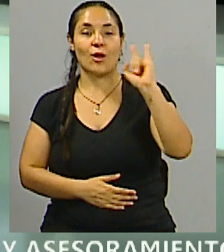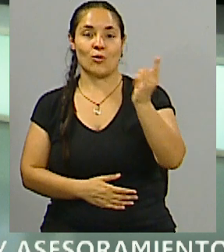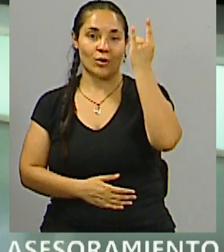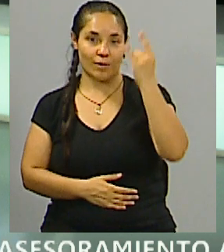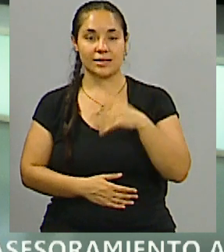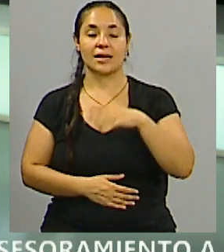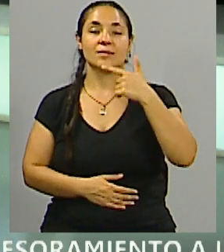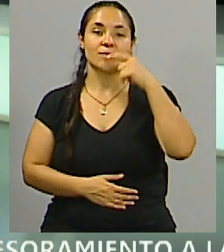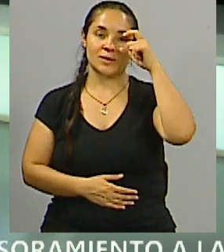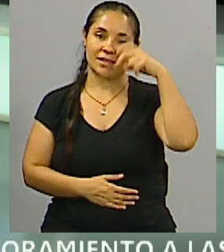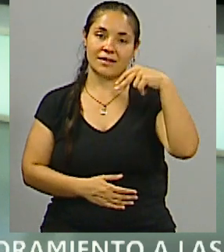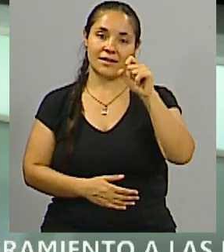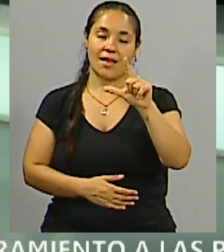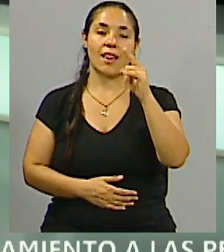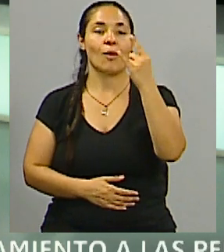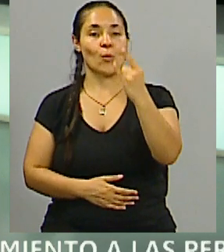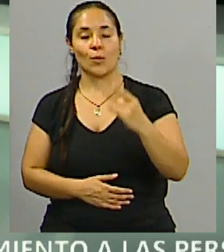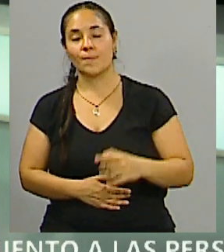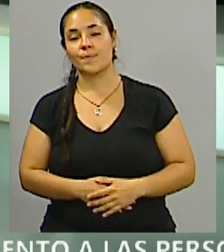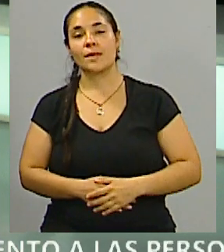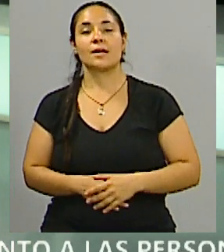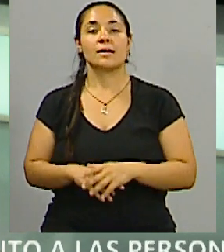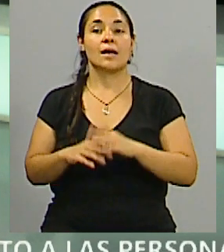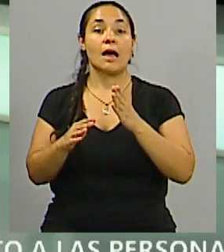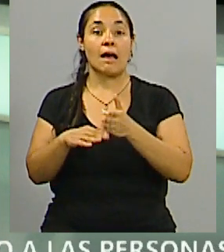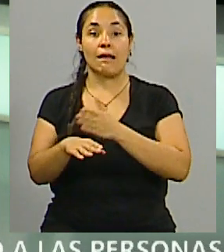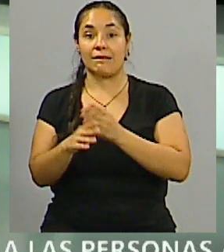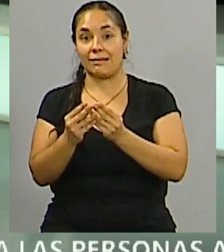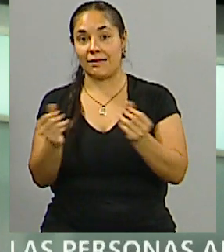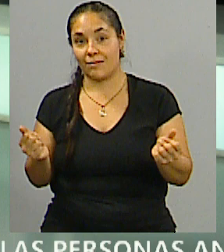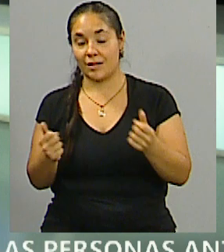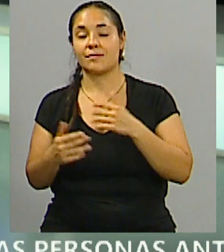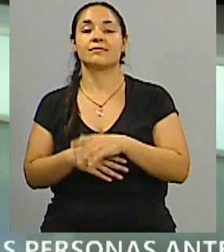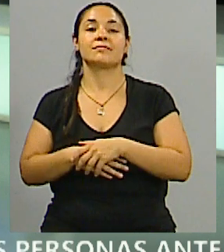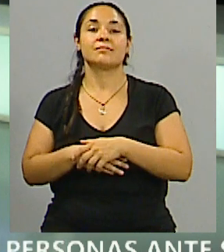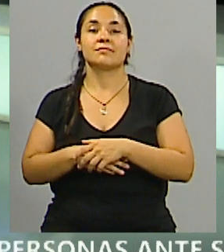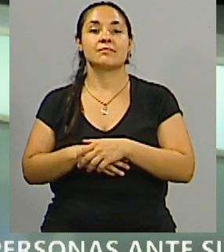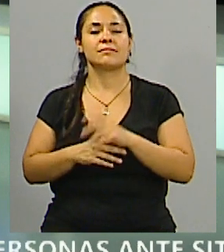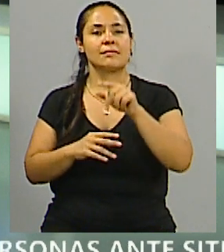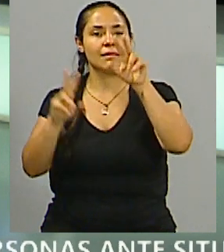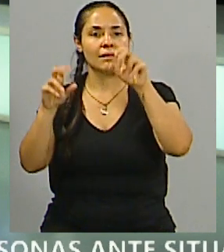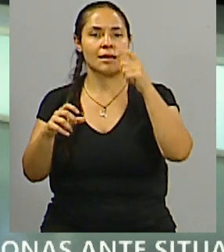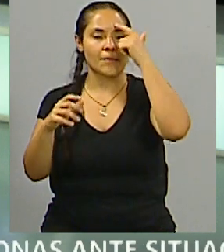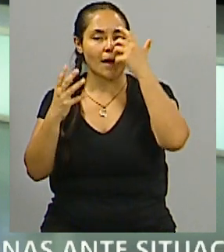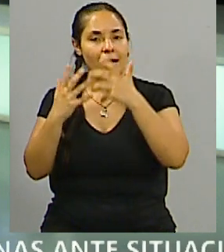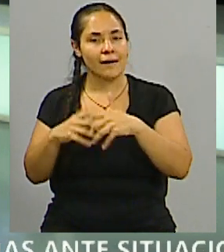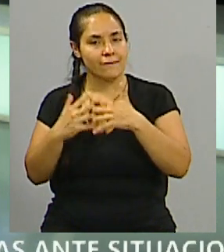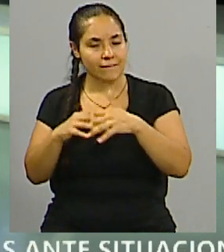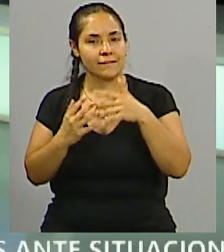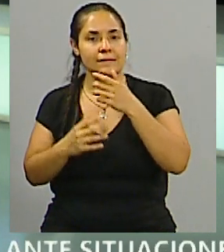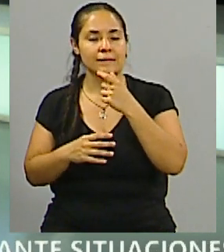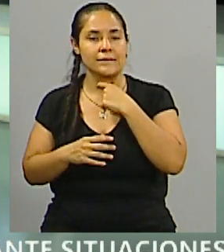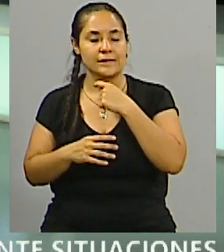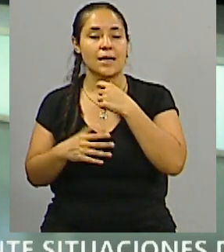Cuyo, Señal U. Y queríamos, antes de terminar, obviamente, poder hacer una reflexión, y es por eso que nos